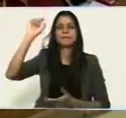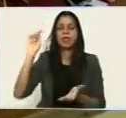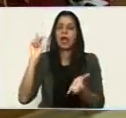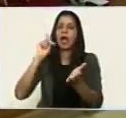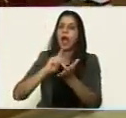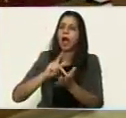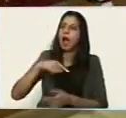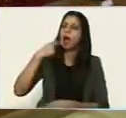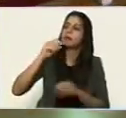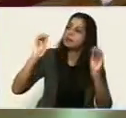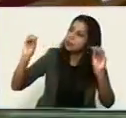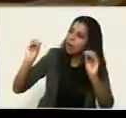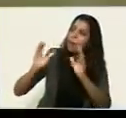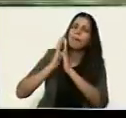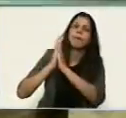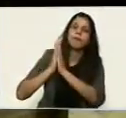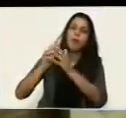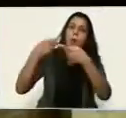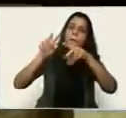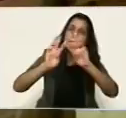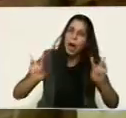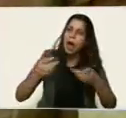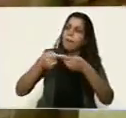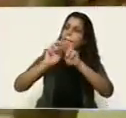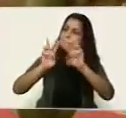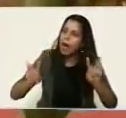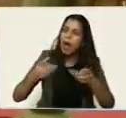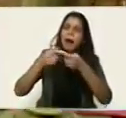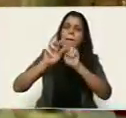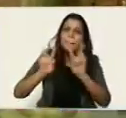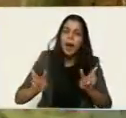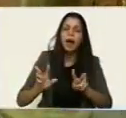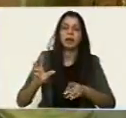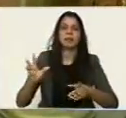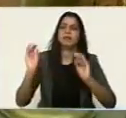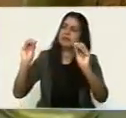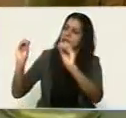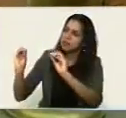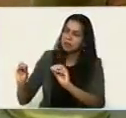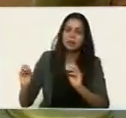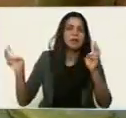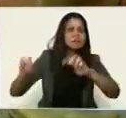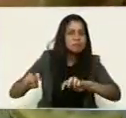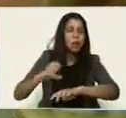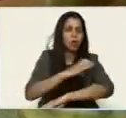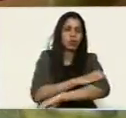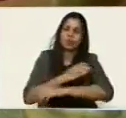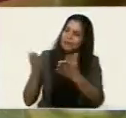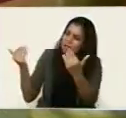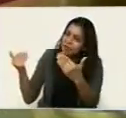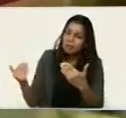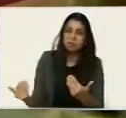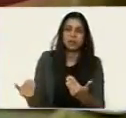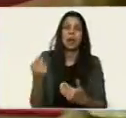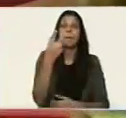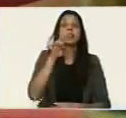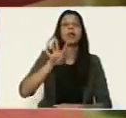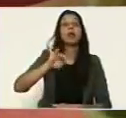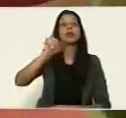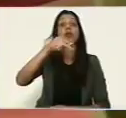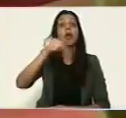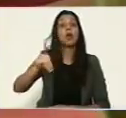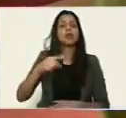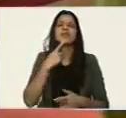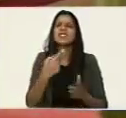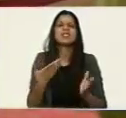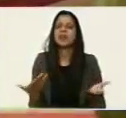de diálogo, diálogo, diálogo, diálogo por la paz. Y aquí estuvo el 24, y en su primera línea que habló,